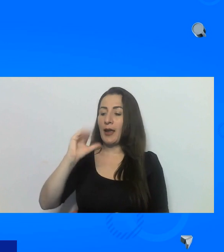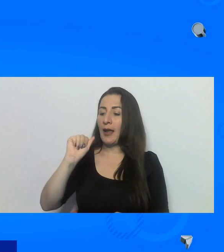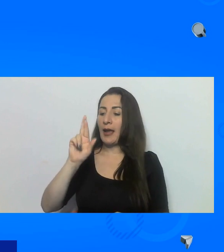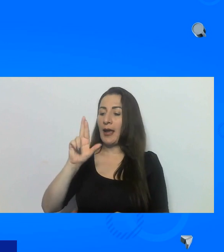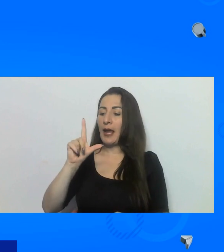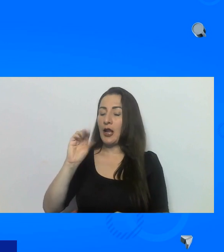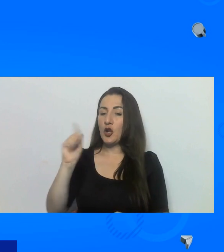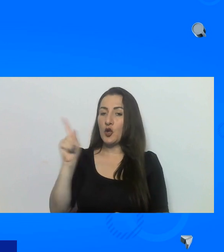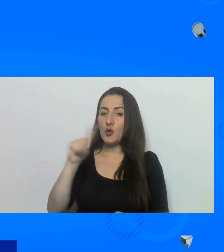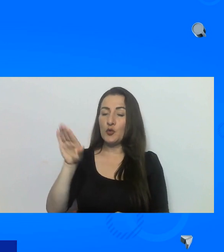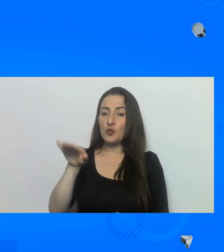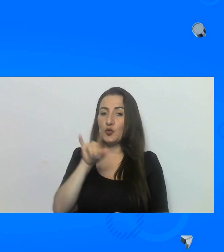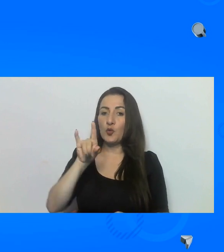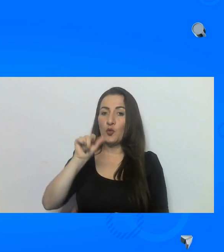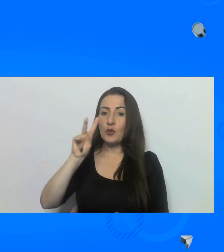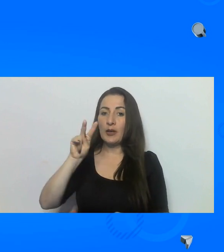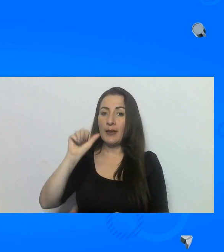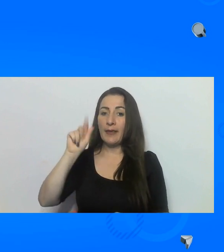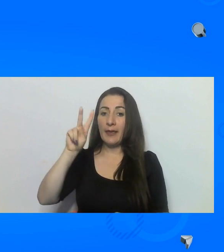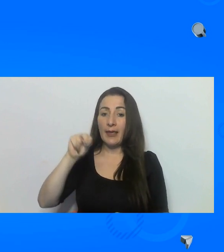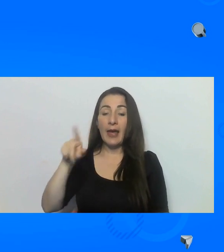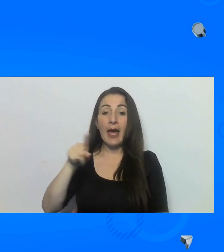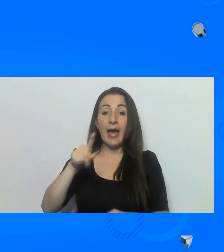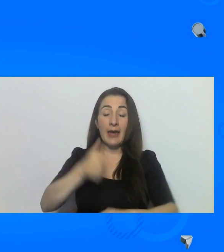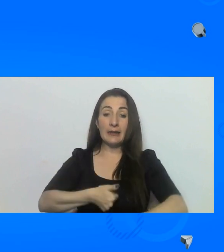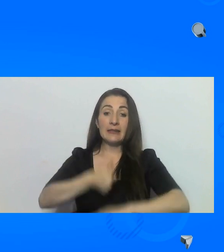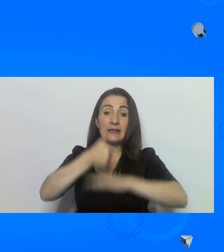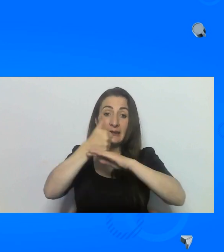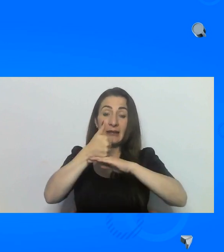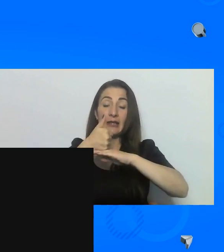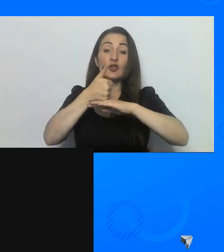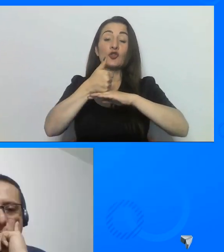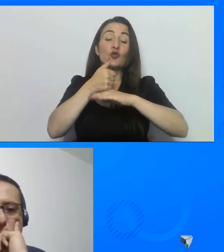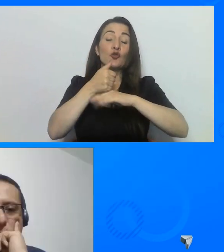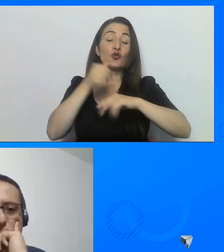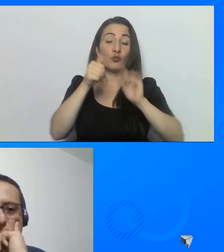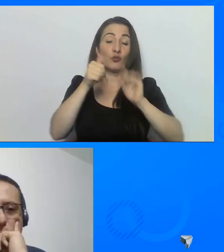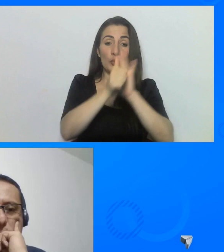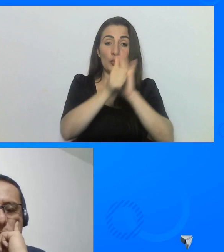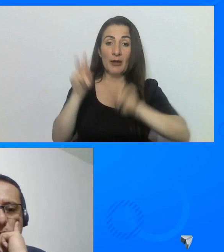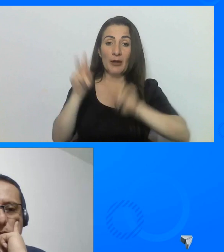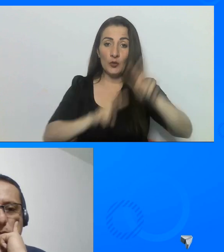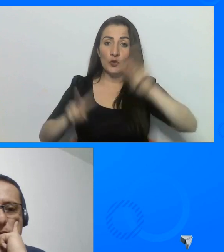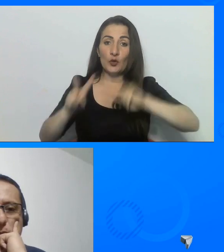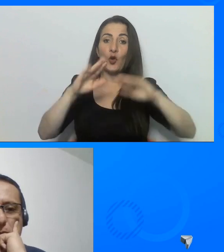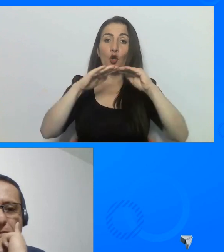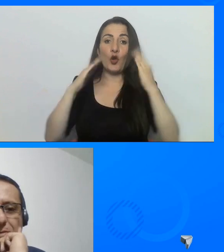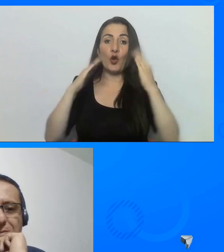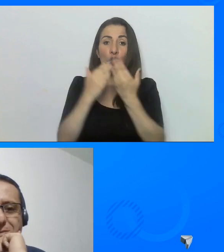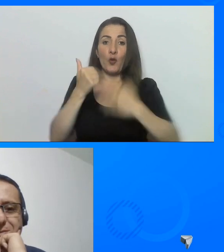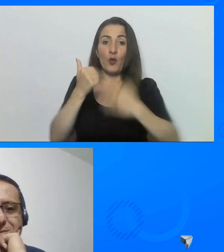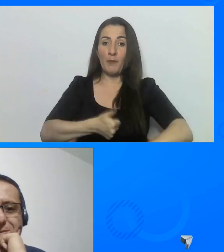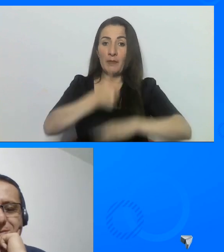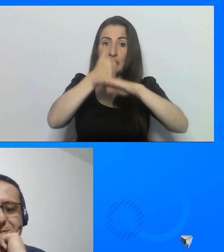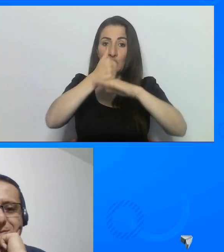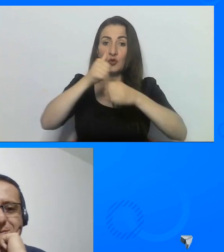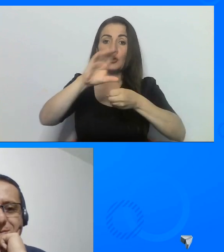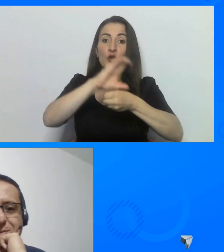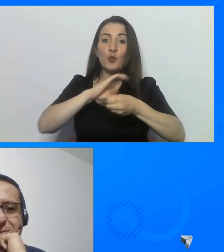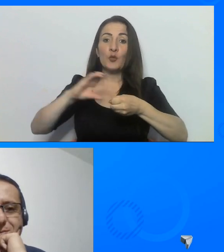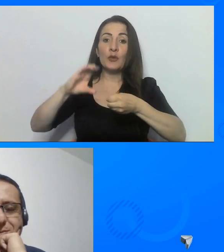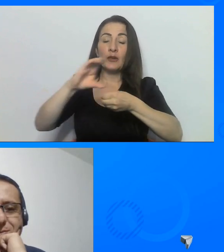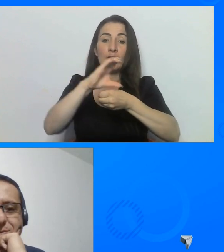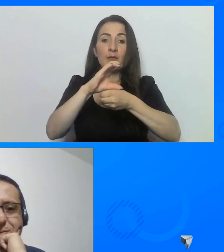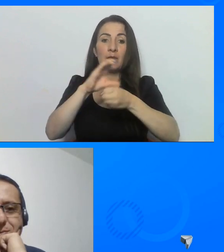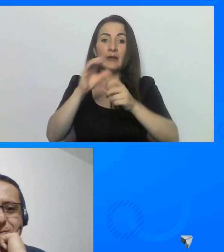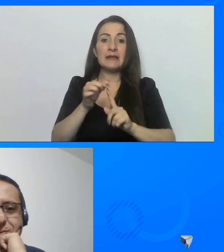director del programa de turismo de la Universidad Colegio Mayor de Cundinamarca, profesional en ecología. Él es especialista en gerencia